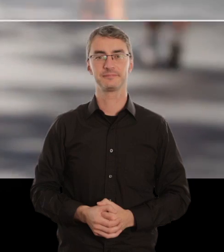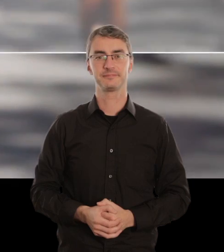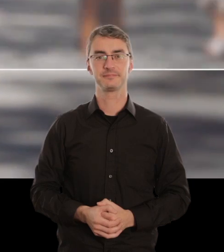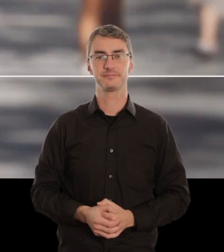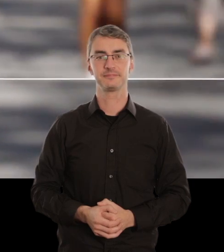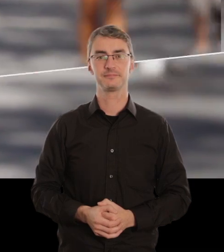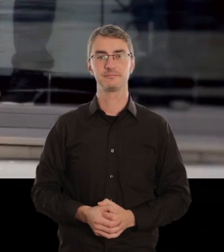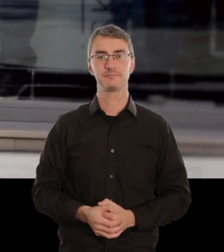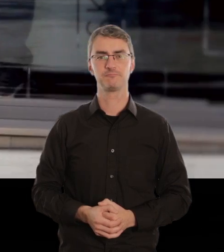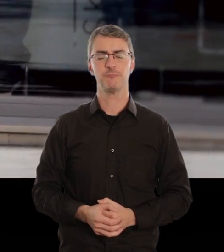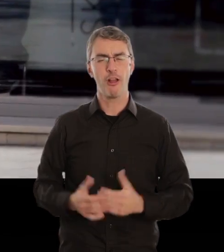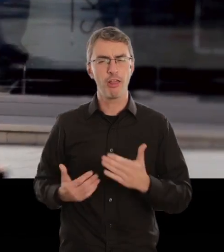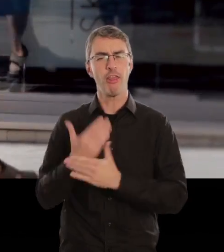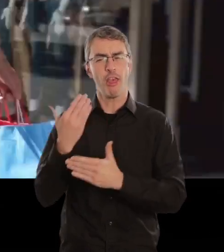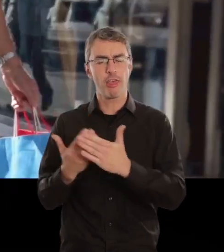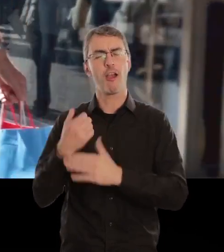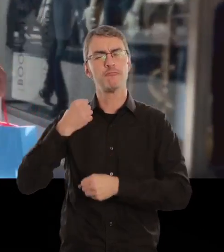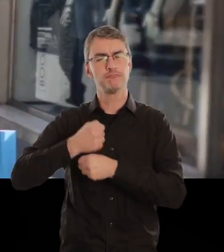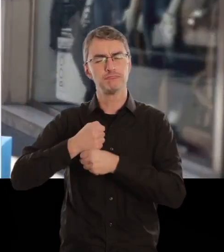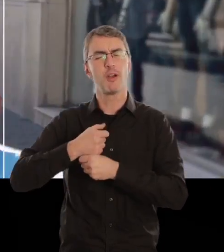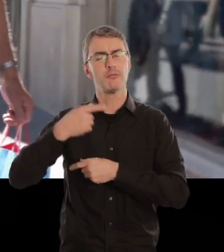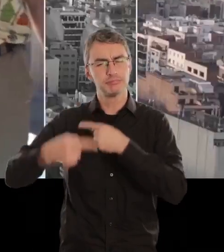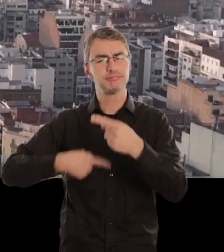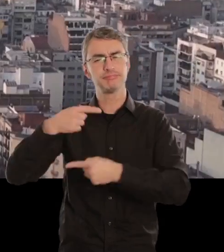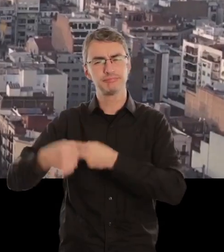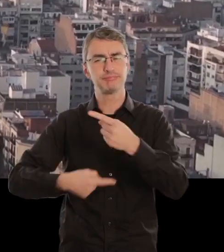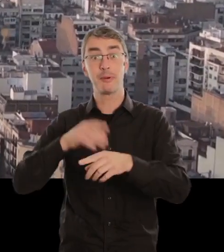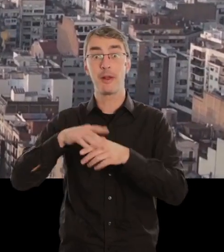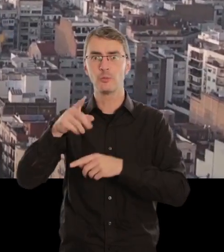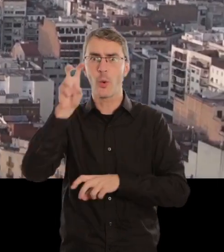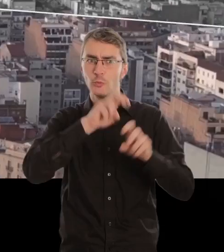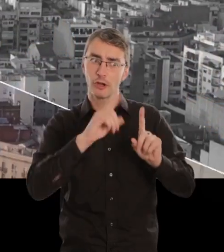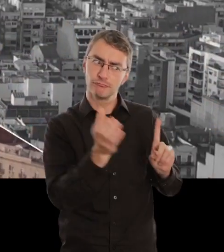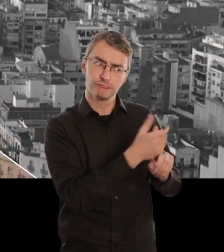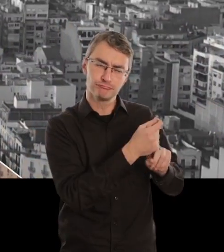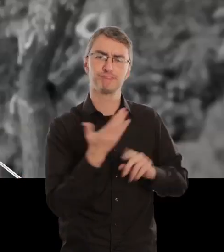Trabajamos cada día para ofrecerte aquello que deseas encontrar.